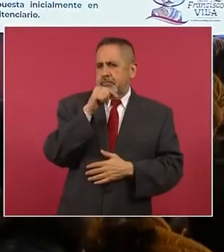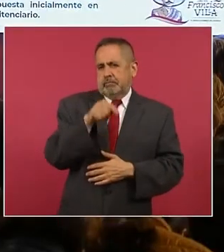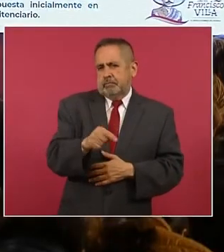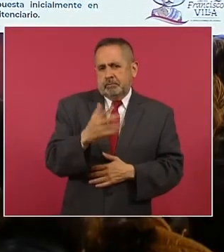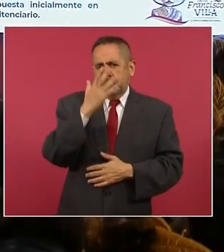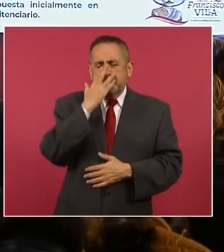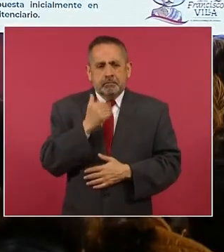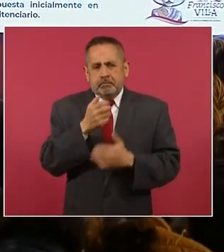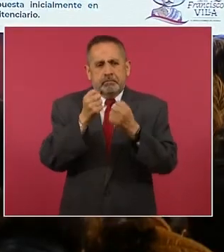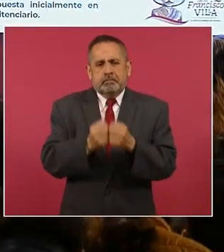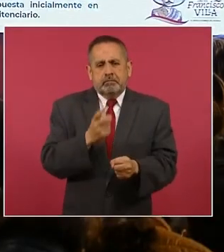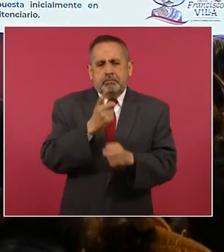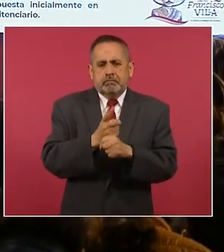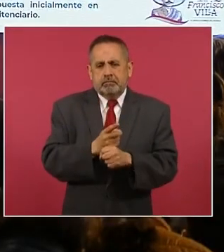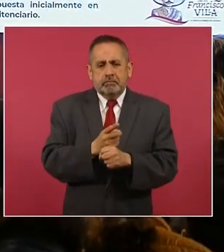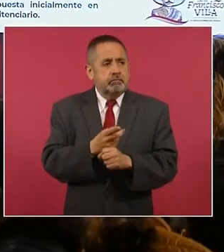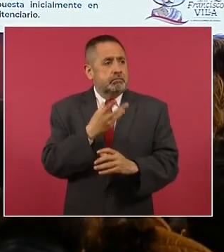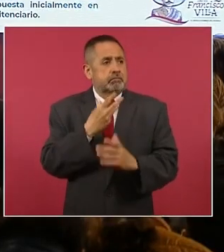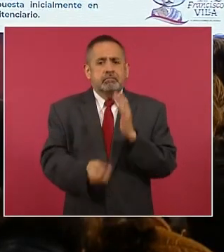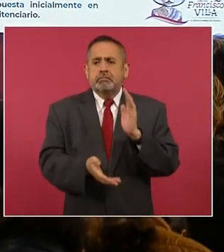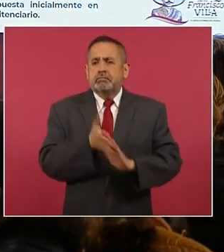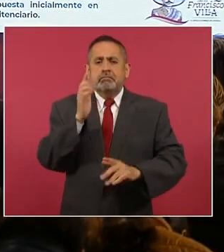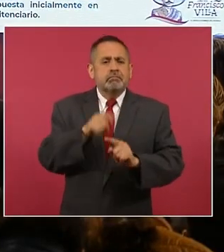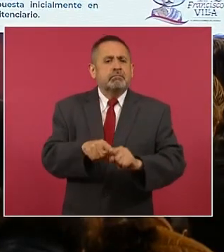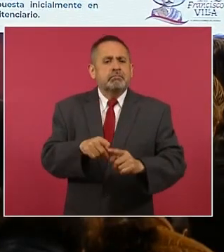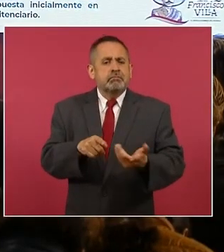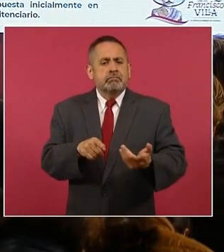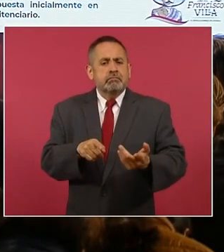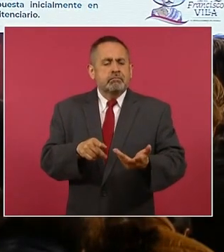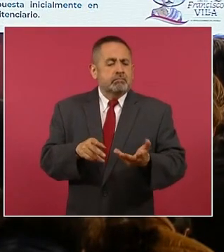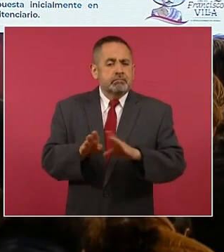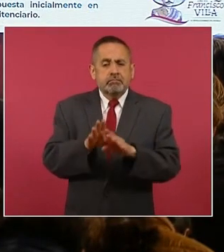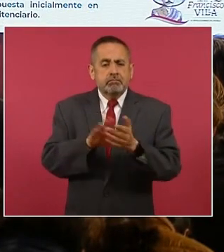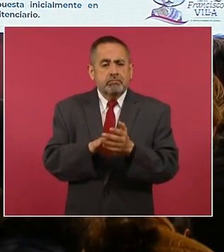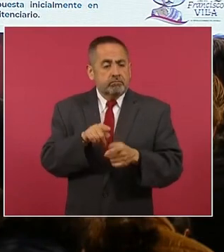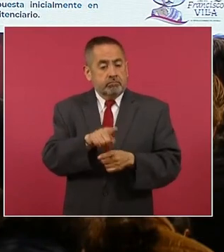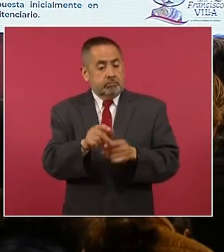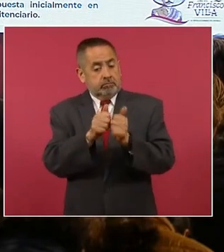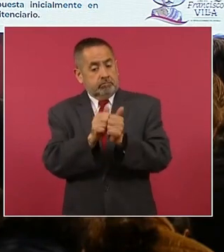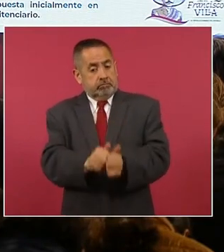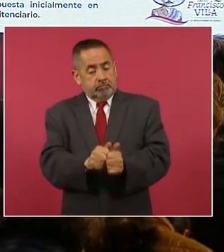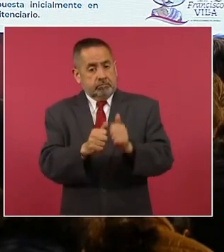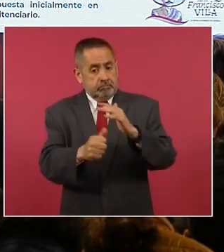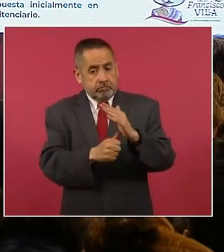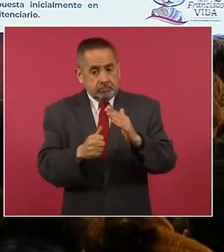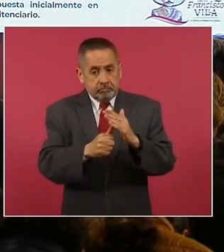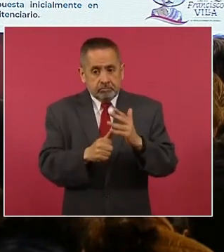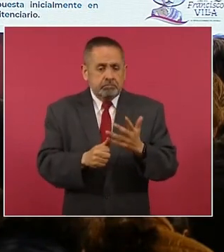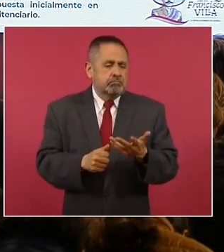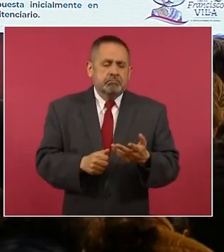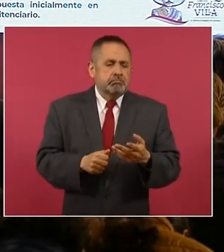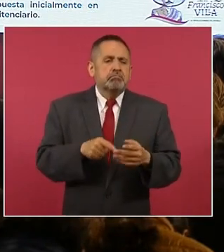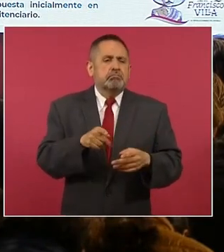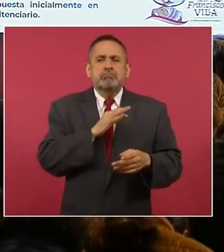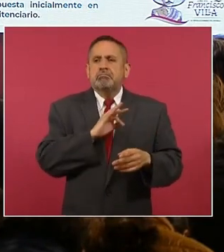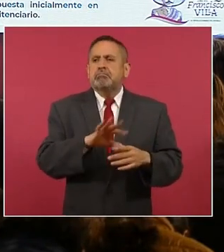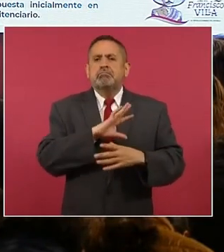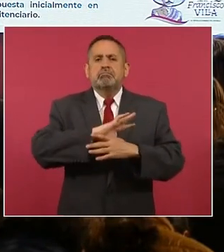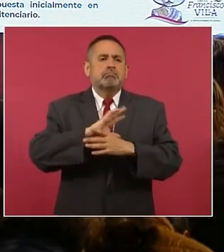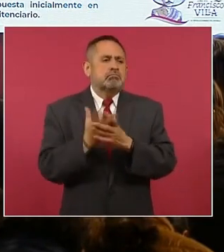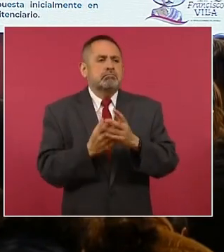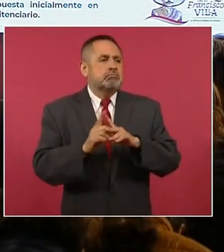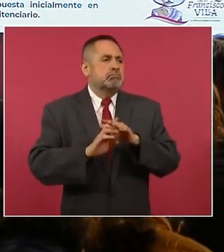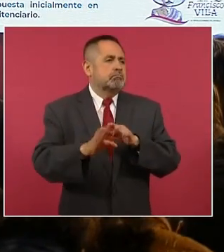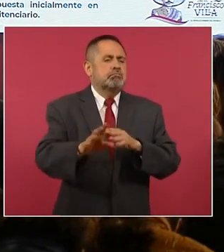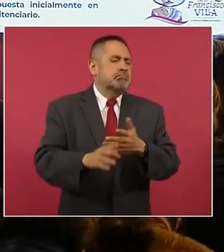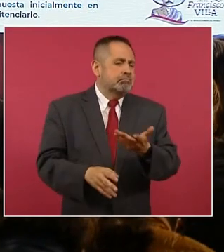seguridad que garanticen al procesado, que el procesado no se evada de la acción de la justicia,